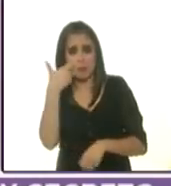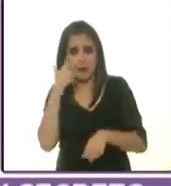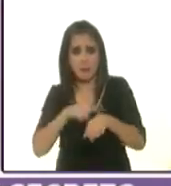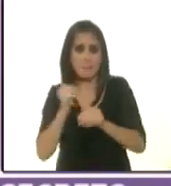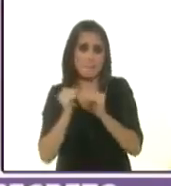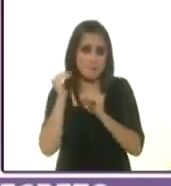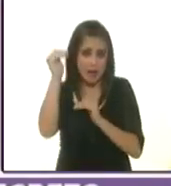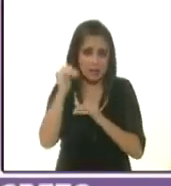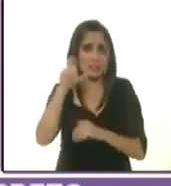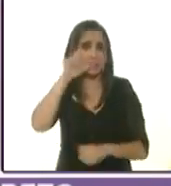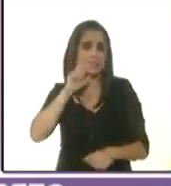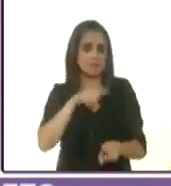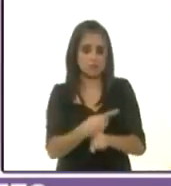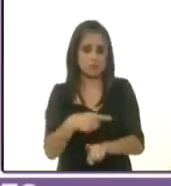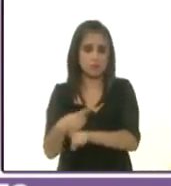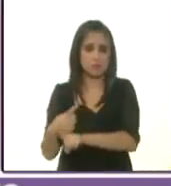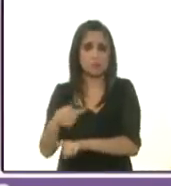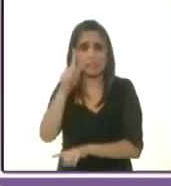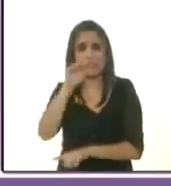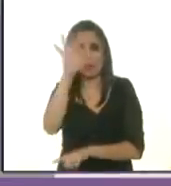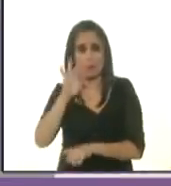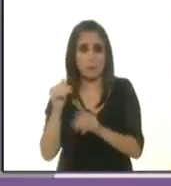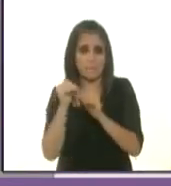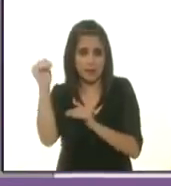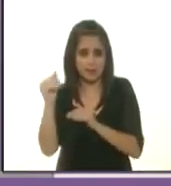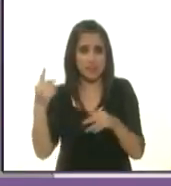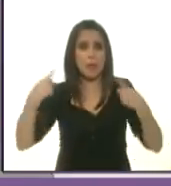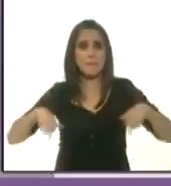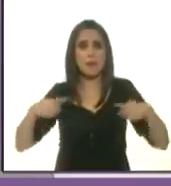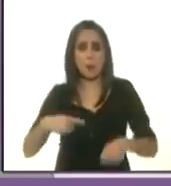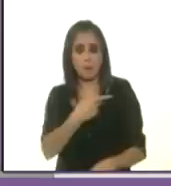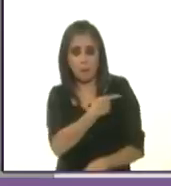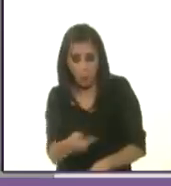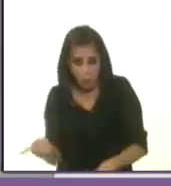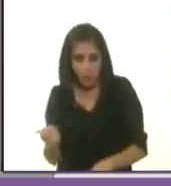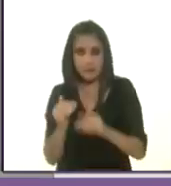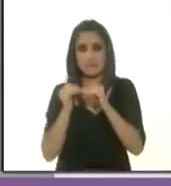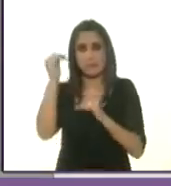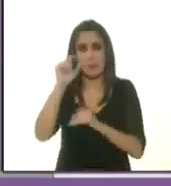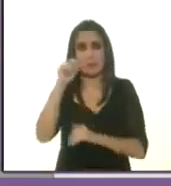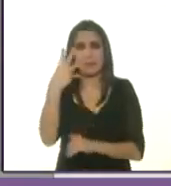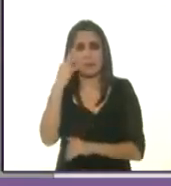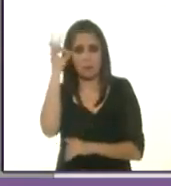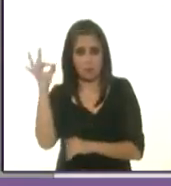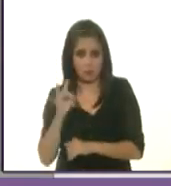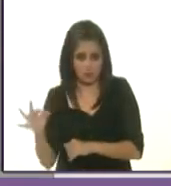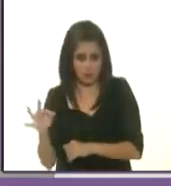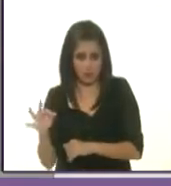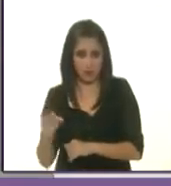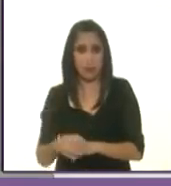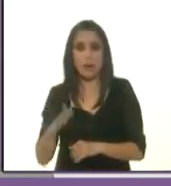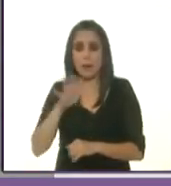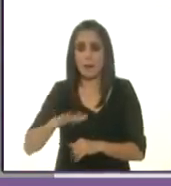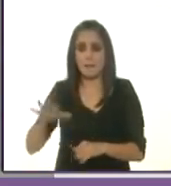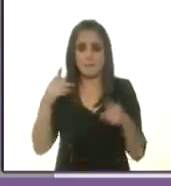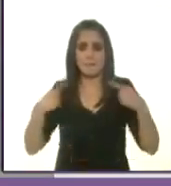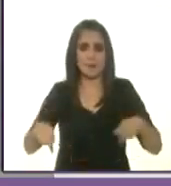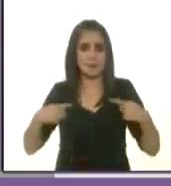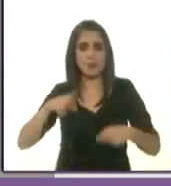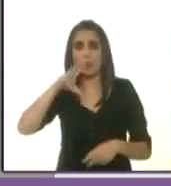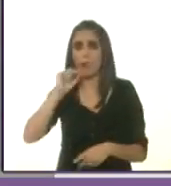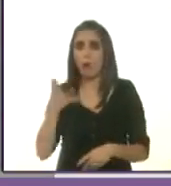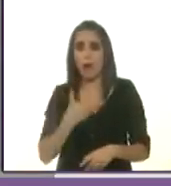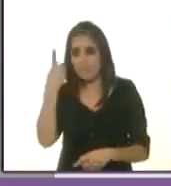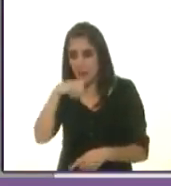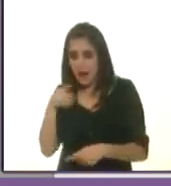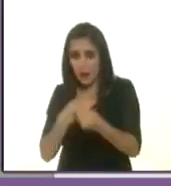delitos sexuales 70 por ciento las personas en pobreza incrementaron 24 por ciento la población que no tiene para canasta